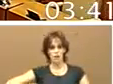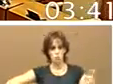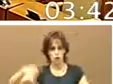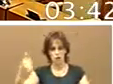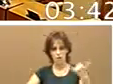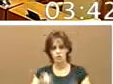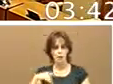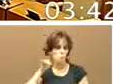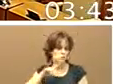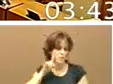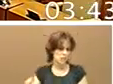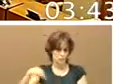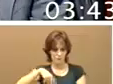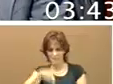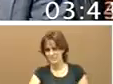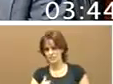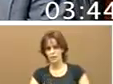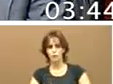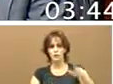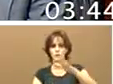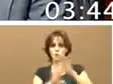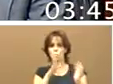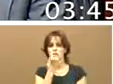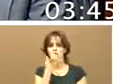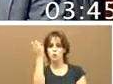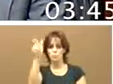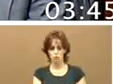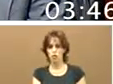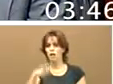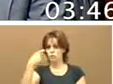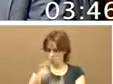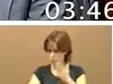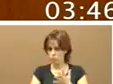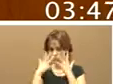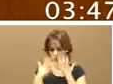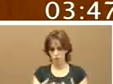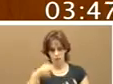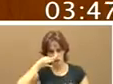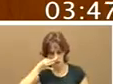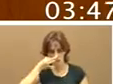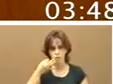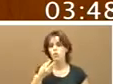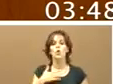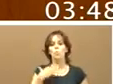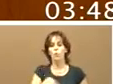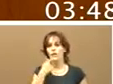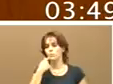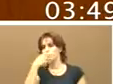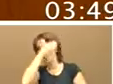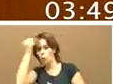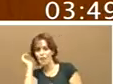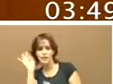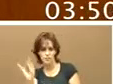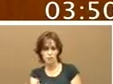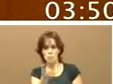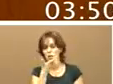en esta tribuna porque mire usted cuando uno es riguroso es serio y es veraz se puede permitir el lujo de no tener memoria pero